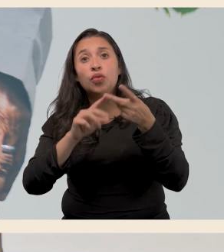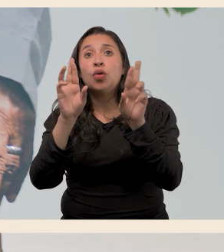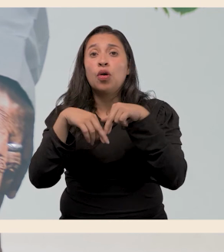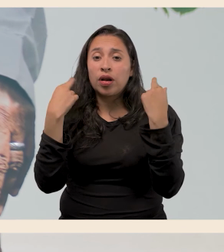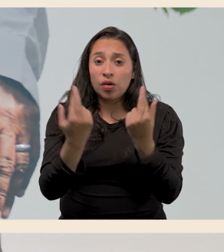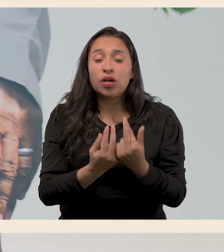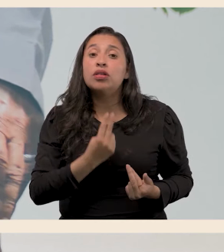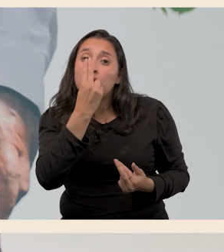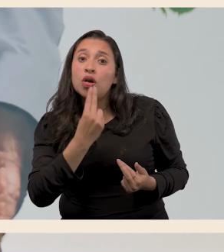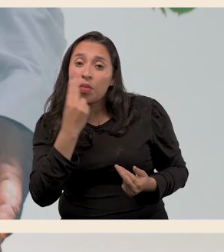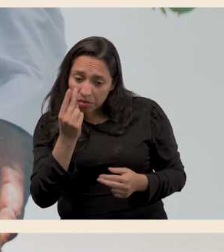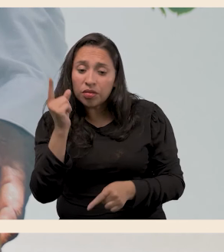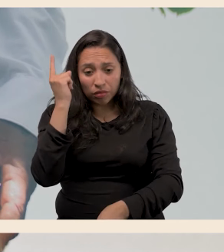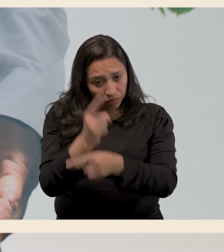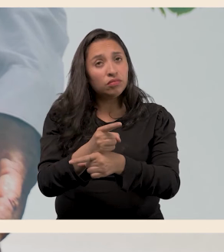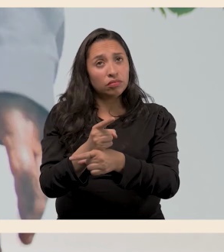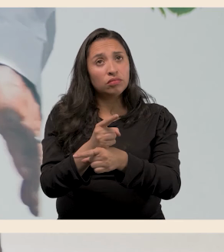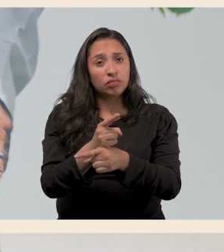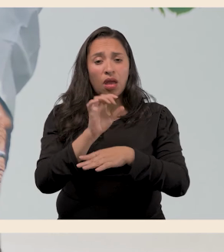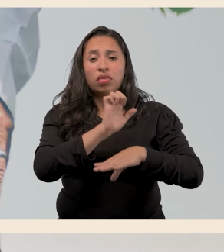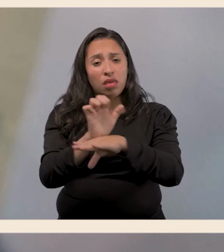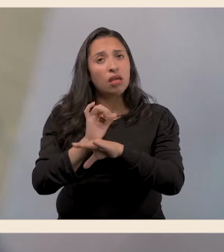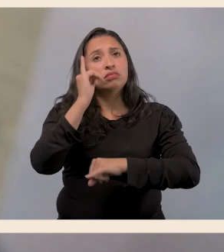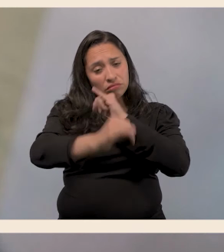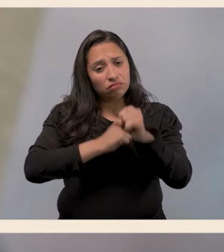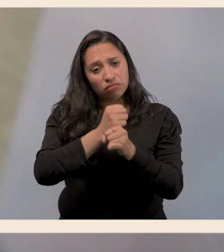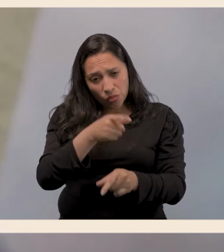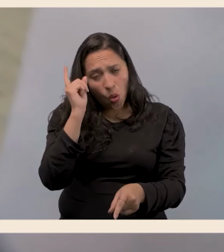promete en las reuniones, lo que se promete al ente internacional.